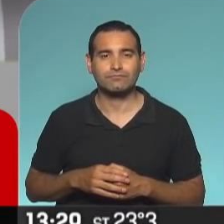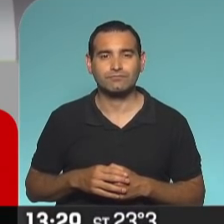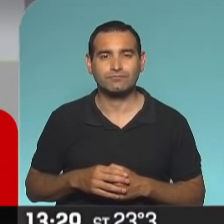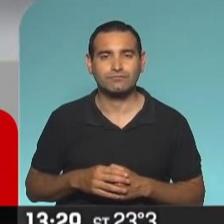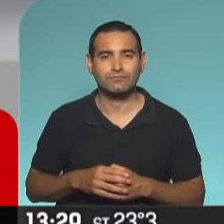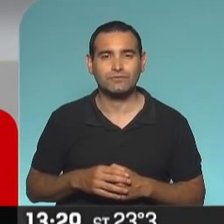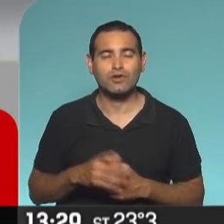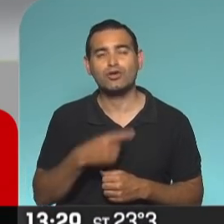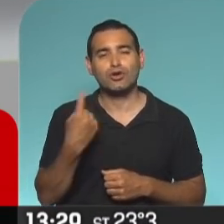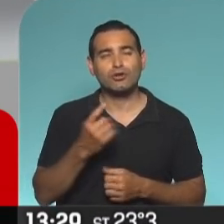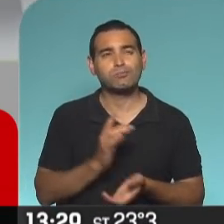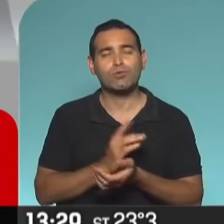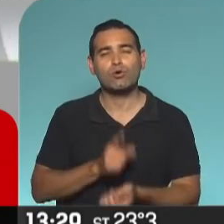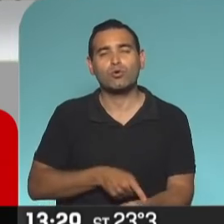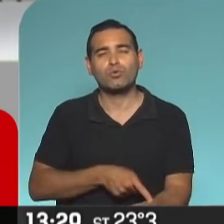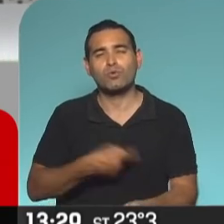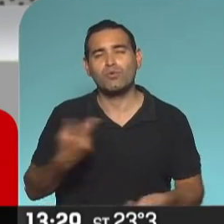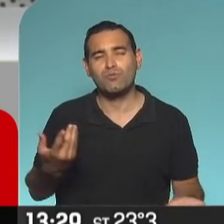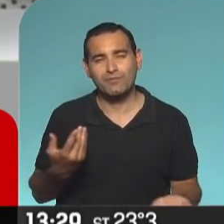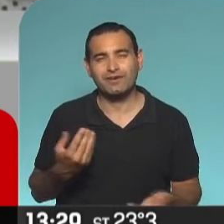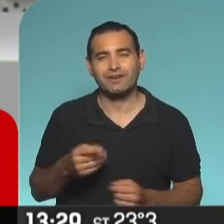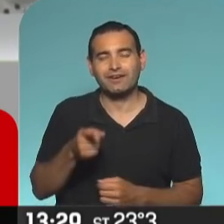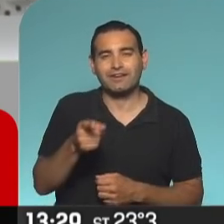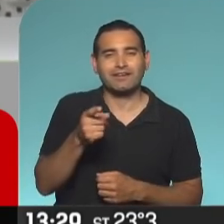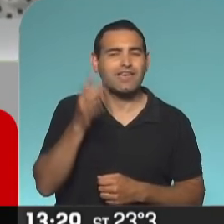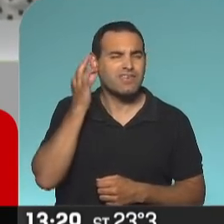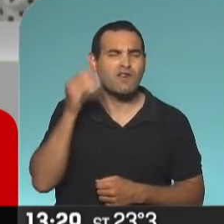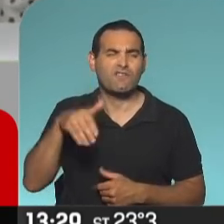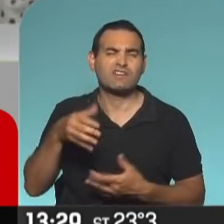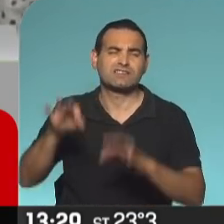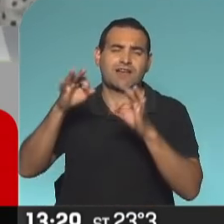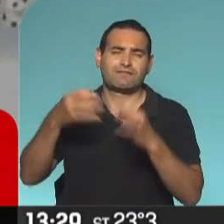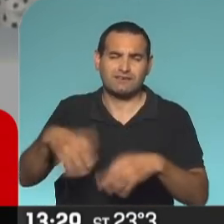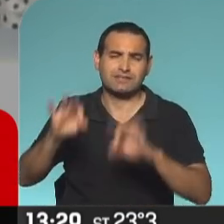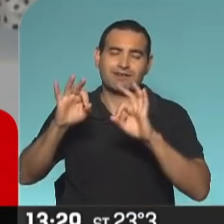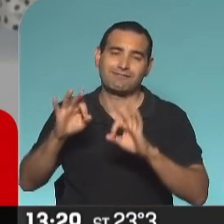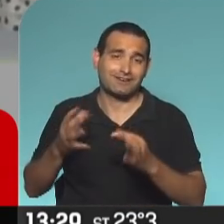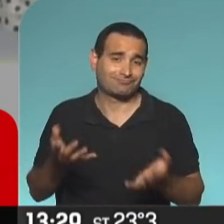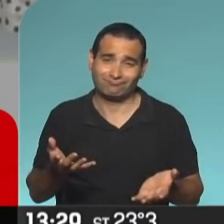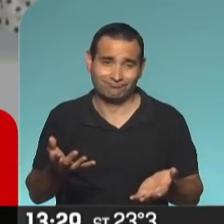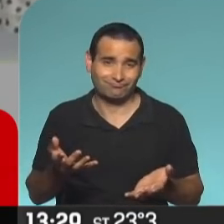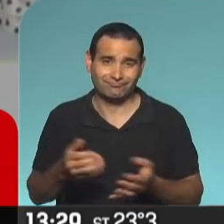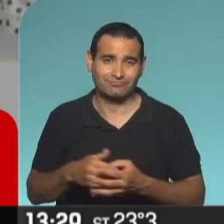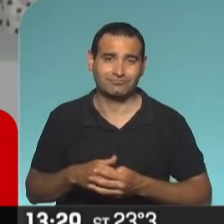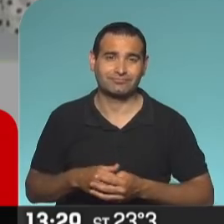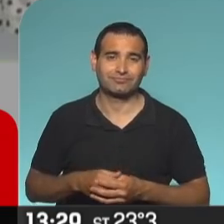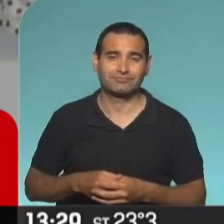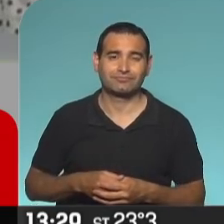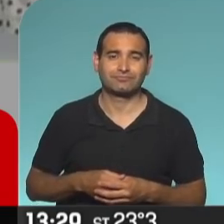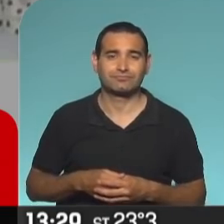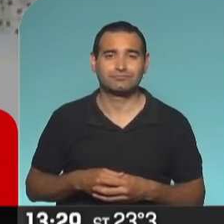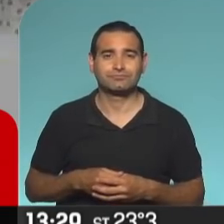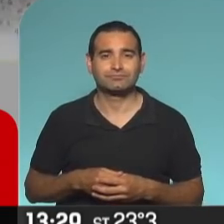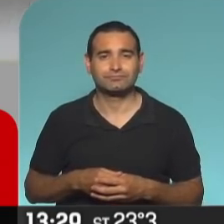mal acostumbrando a decir, de esta sale, de esta también va a salir. Tenía un físico de privilegio por todo el daño